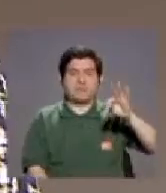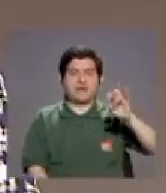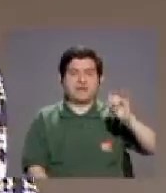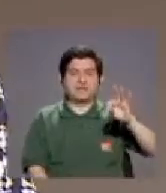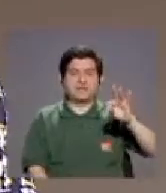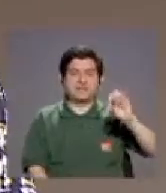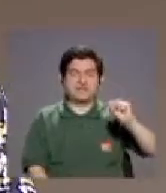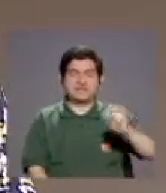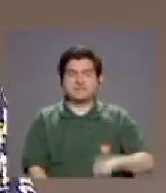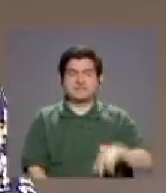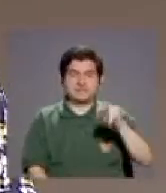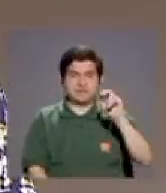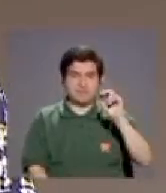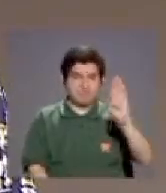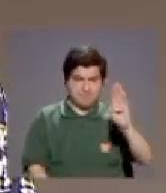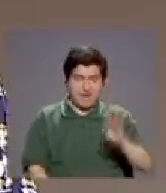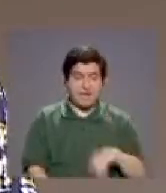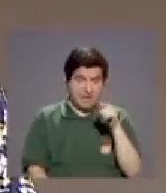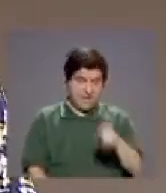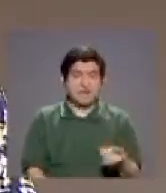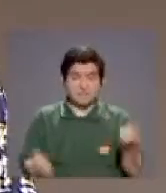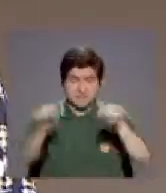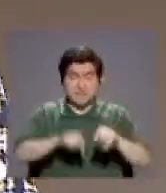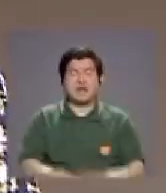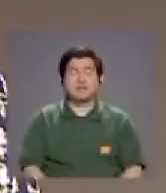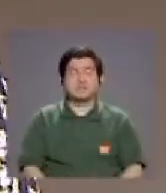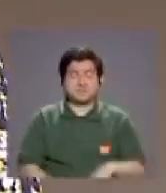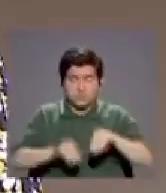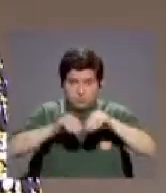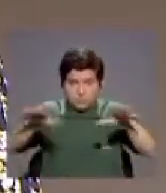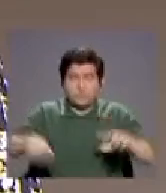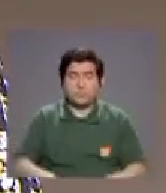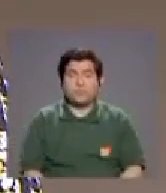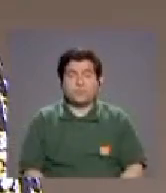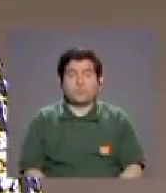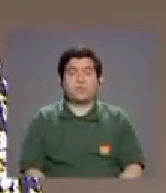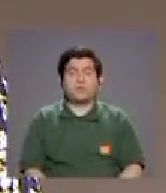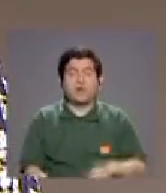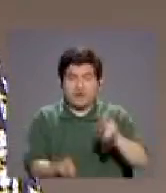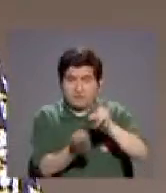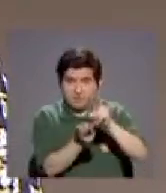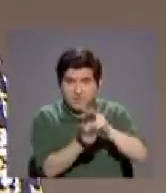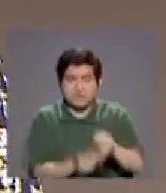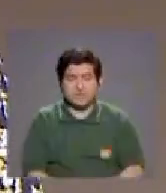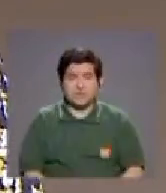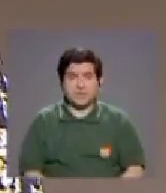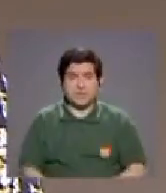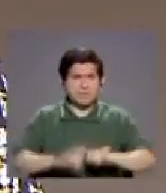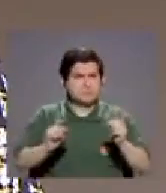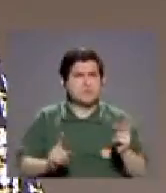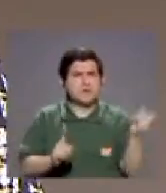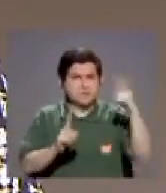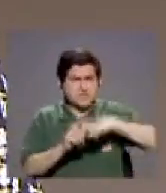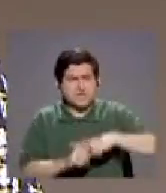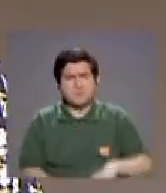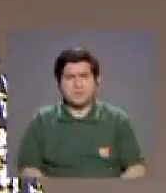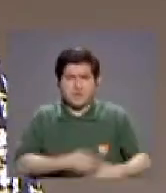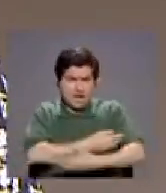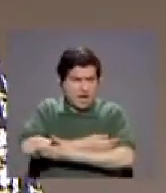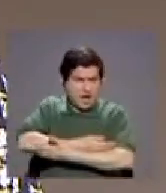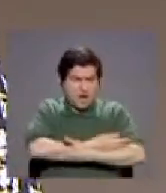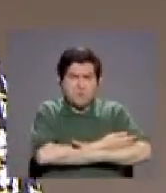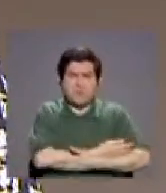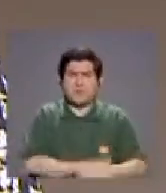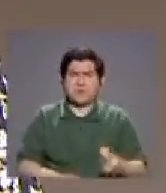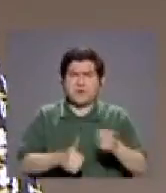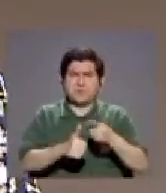una enfermedad de transmisión sexual, que es la hepatitis B. Y esa se pone desde que el recién nacido, en las primeras 24 horas de su